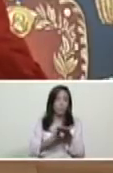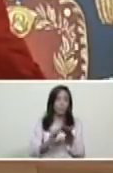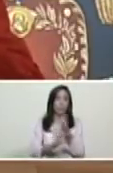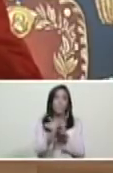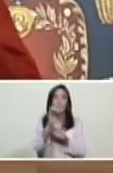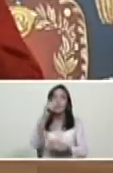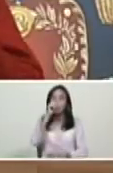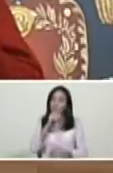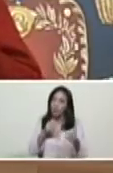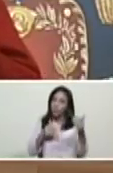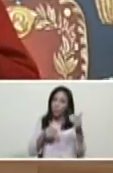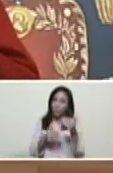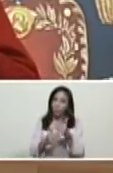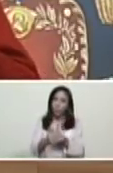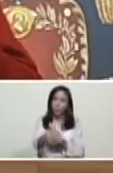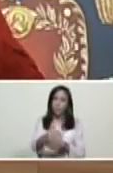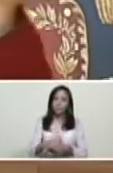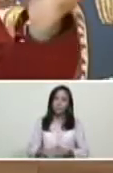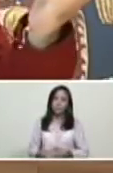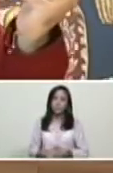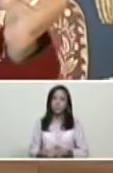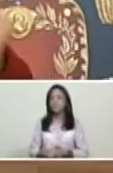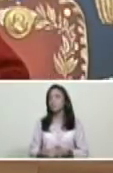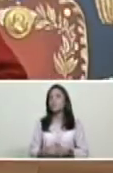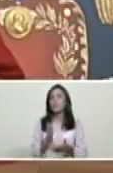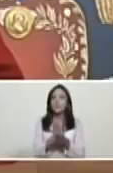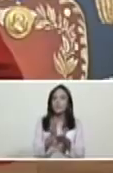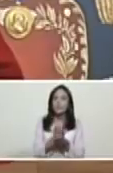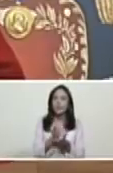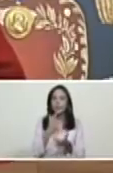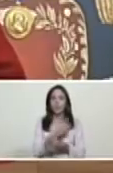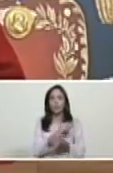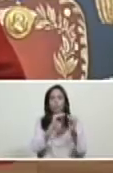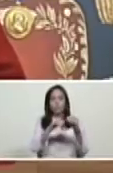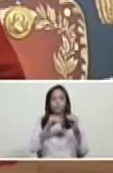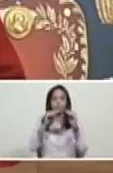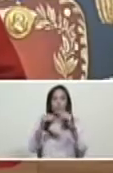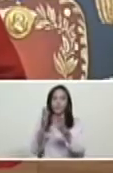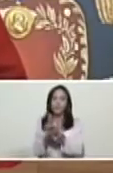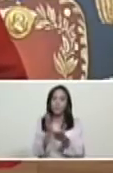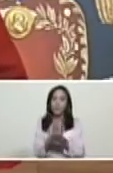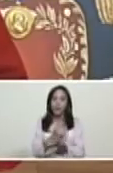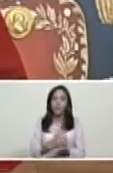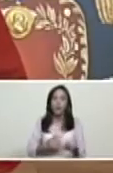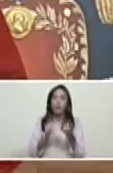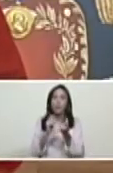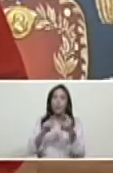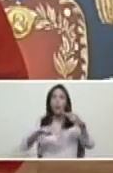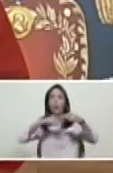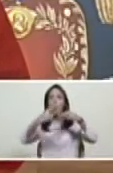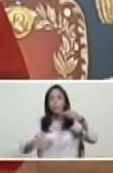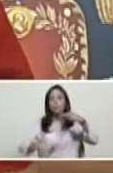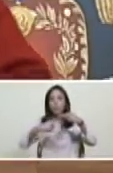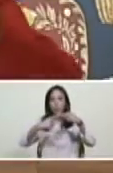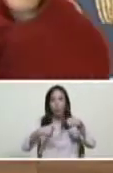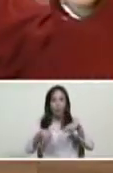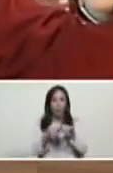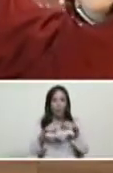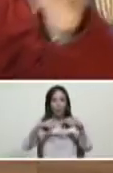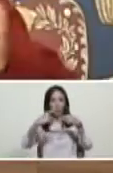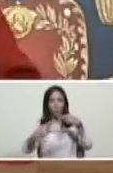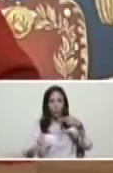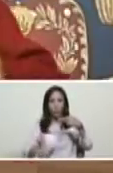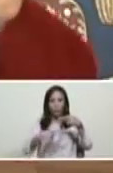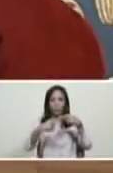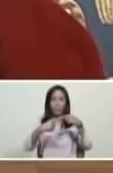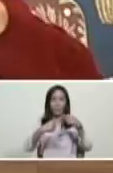años, como yo lo he venido repitiendo en estos años, es el ciclo revolucionario más